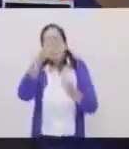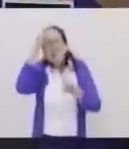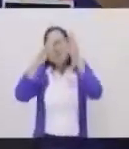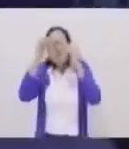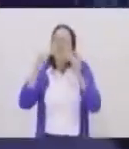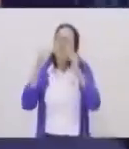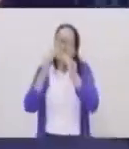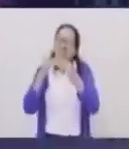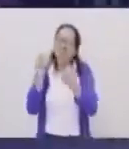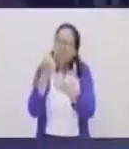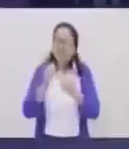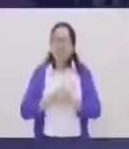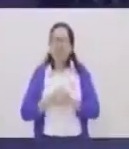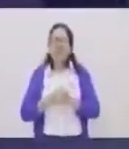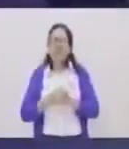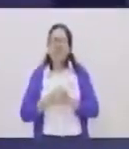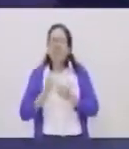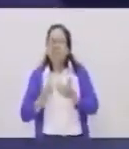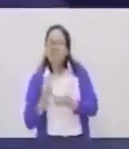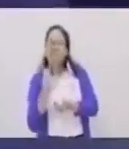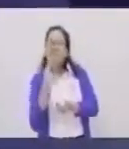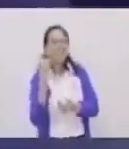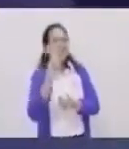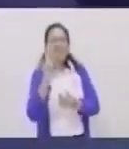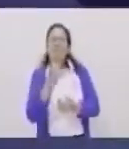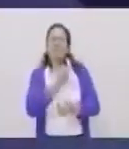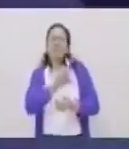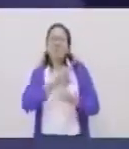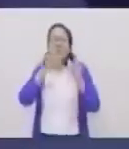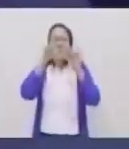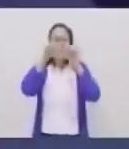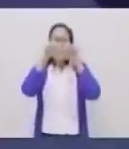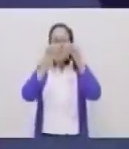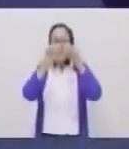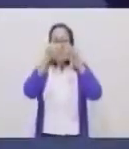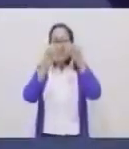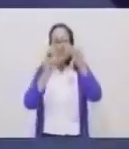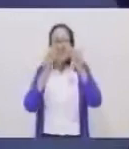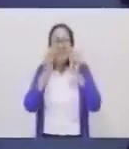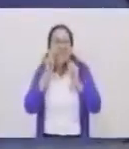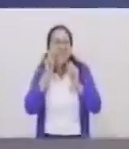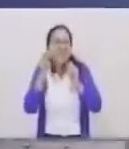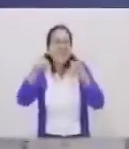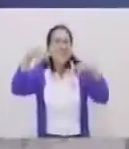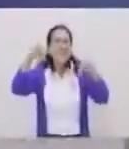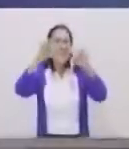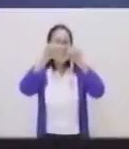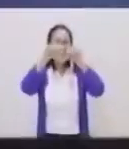tú lo hagas en casa. Sin ayuda de tijeras, sino solamente con tus dedos, vas a rasgar